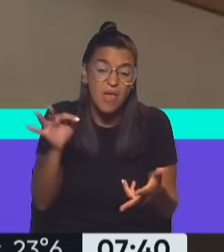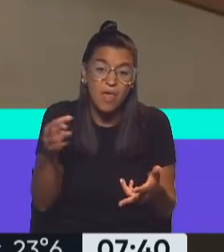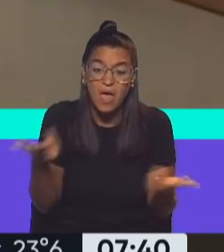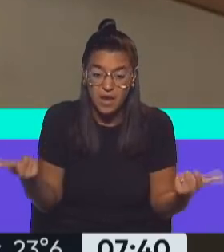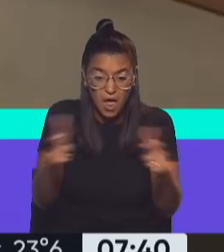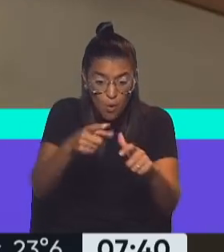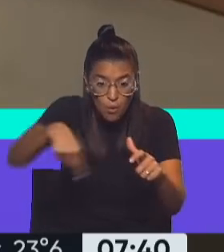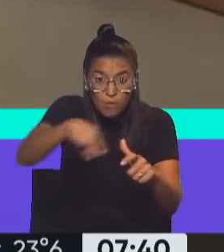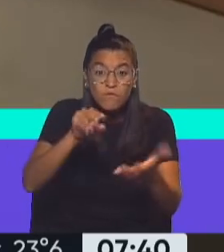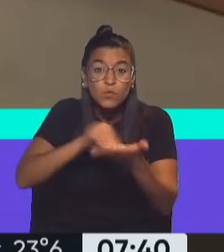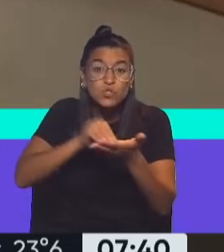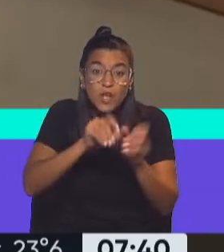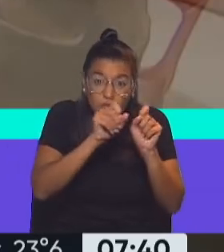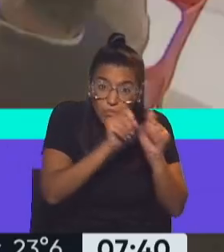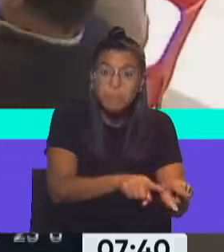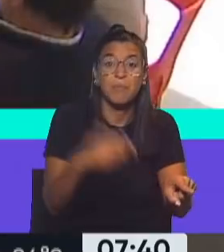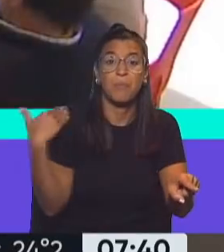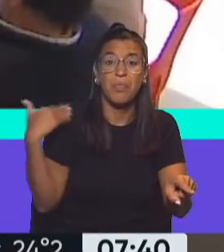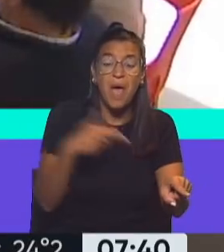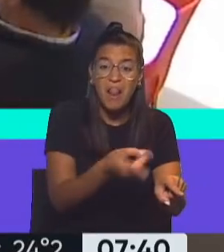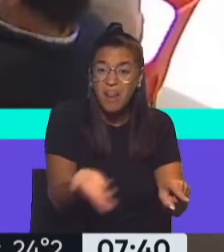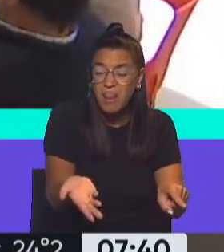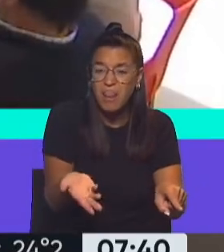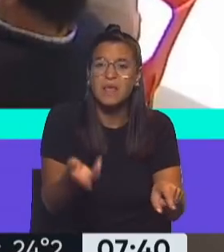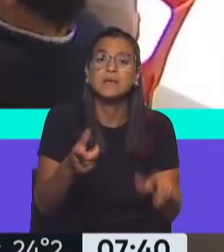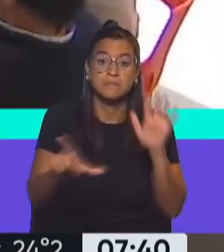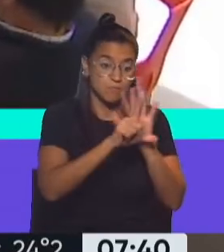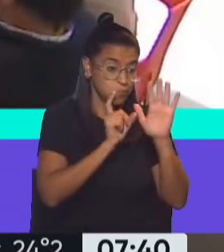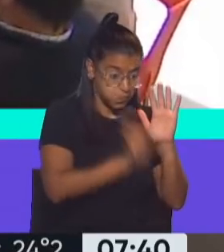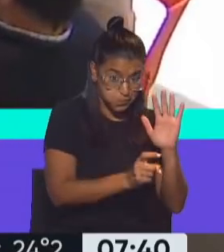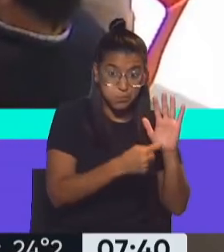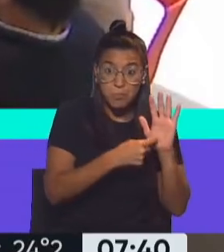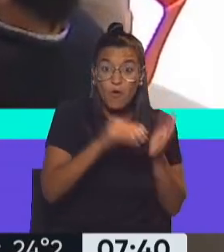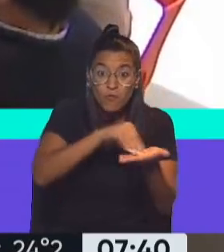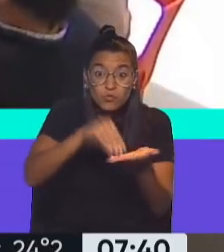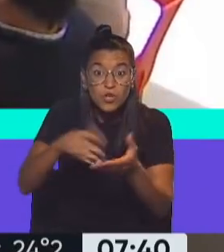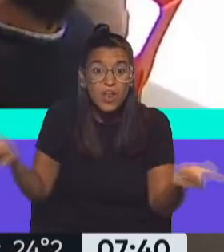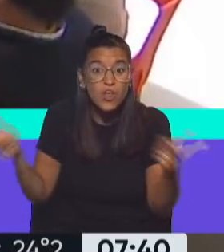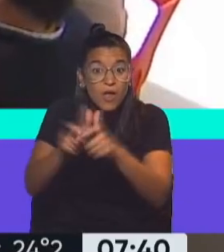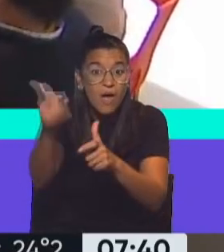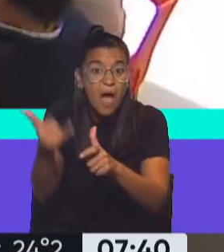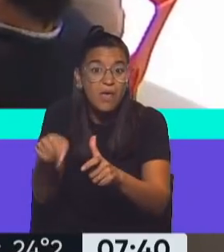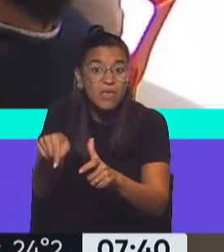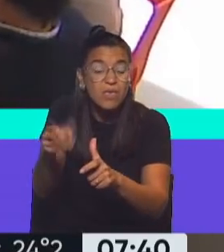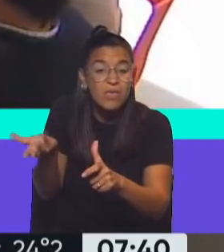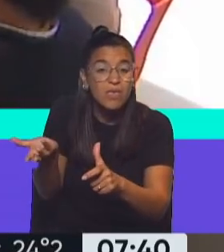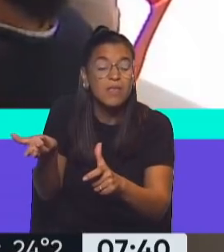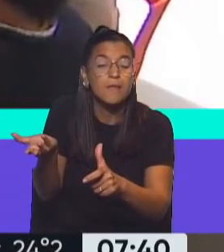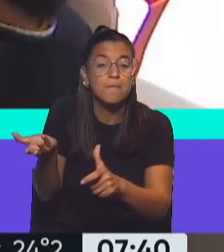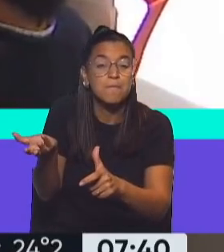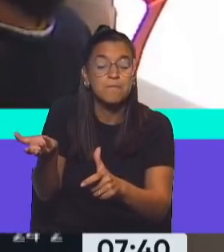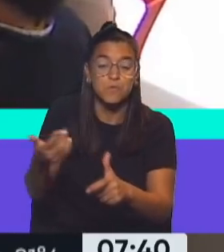reunión, que eran sus funcionarios. O sea, por más que sea ilegal, sus funcionarios estaban ahí. Y